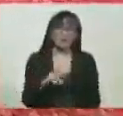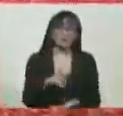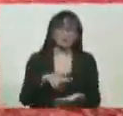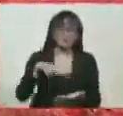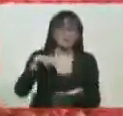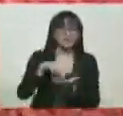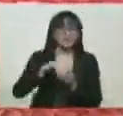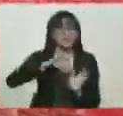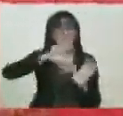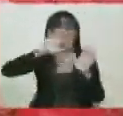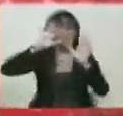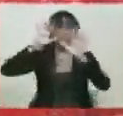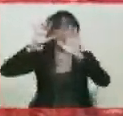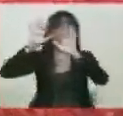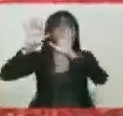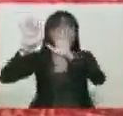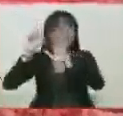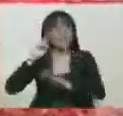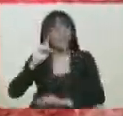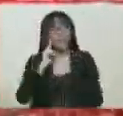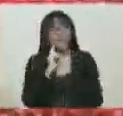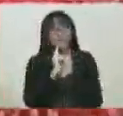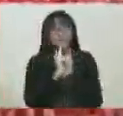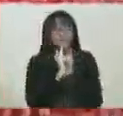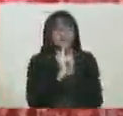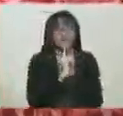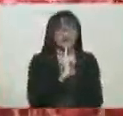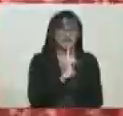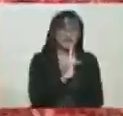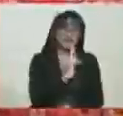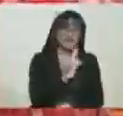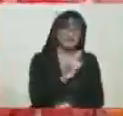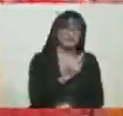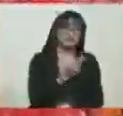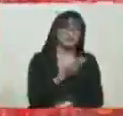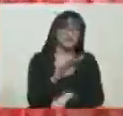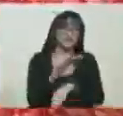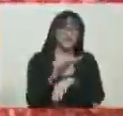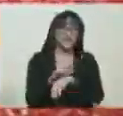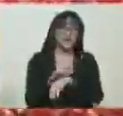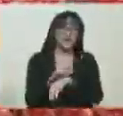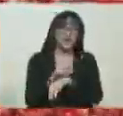la ola, la ola bolivariana de Monaga.